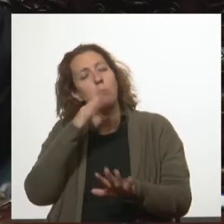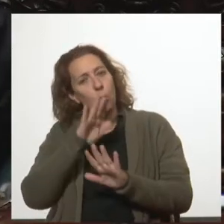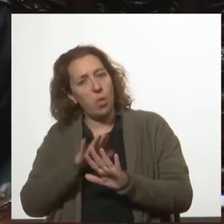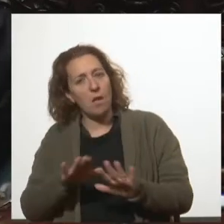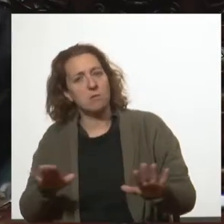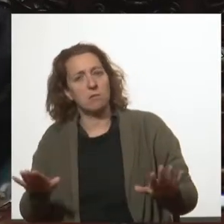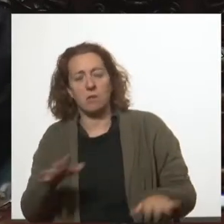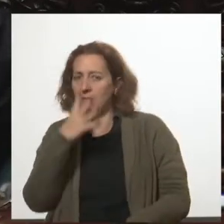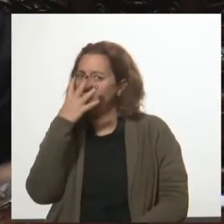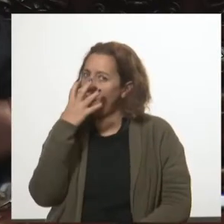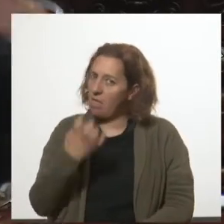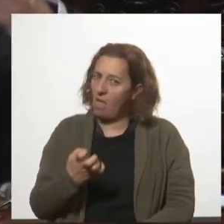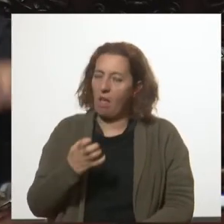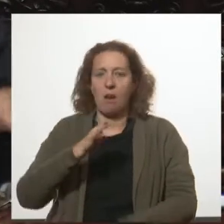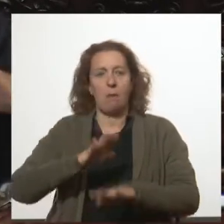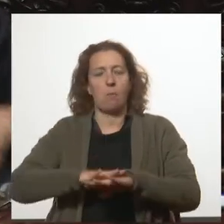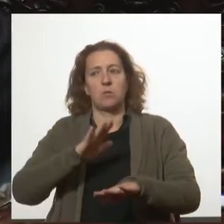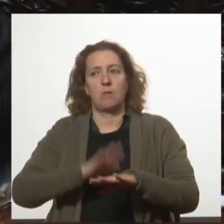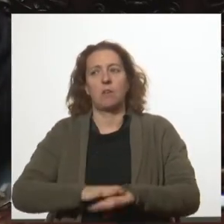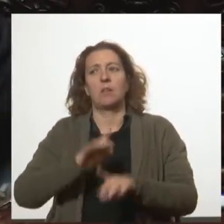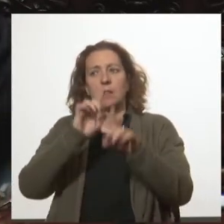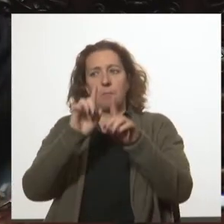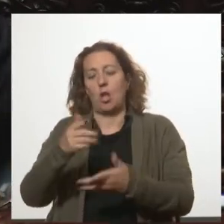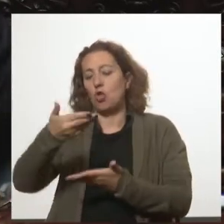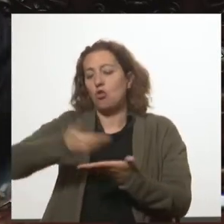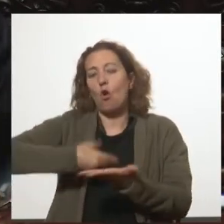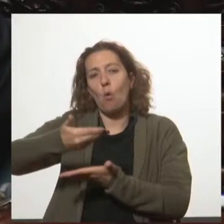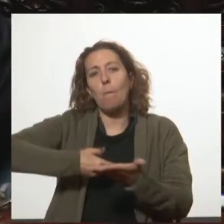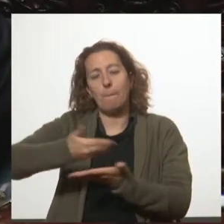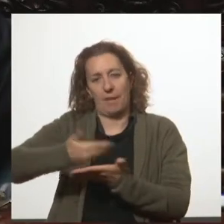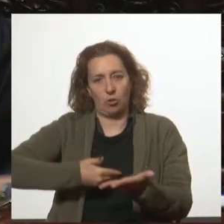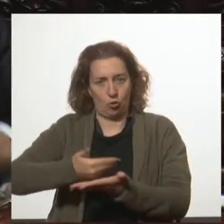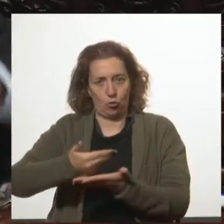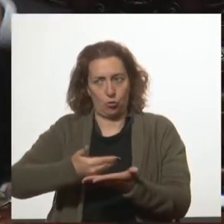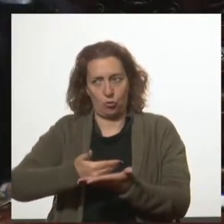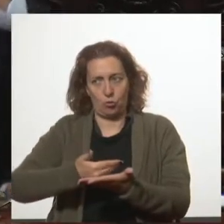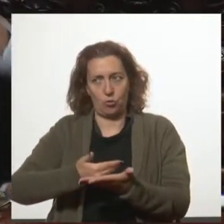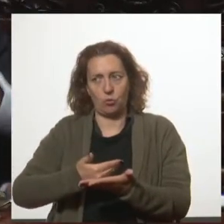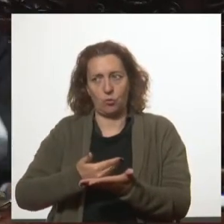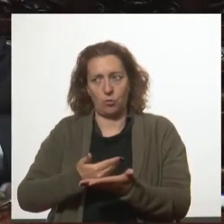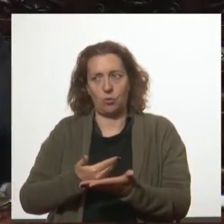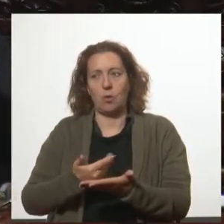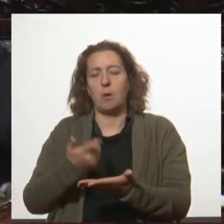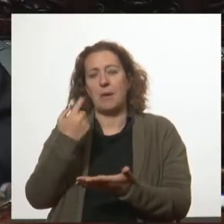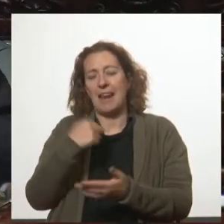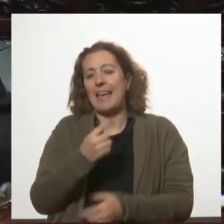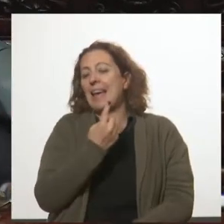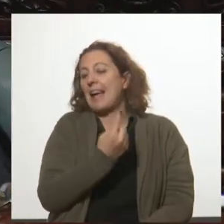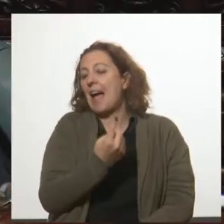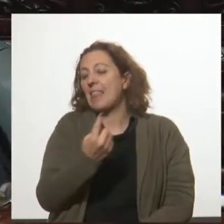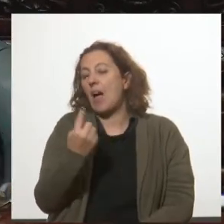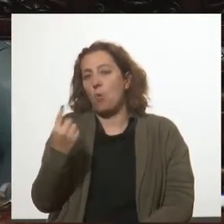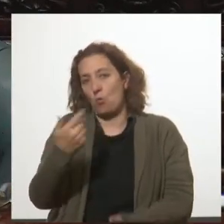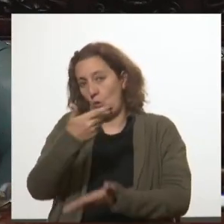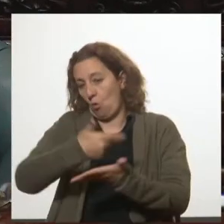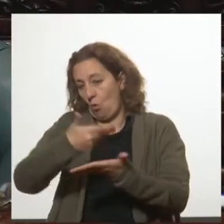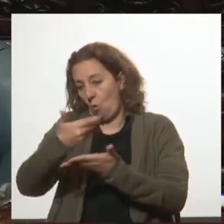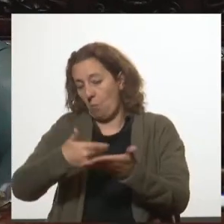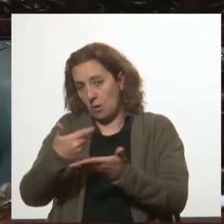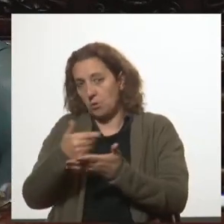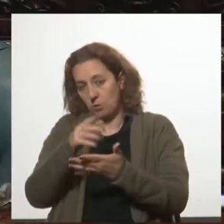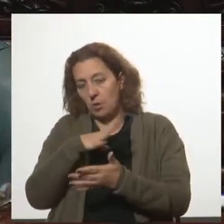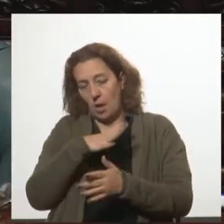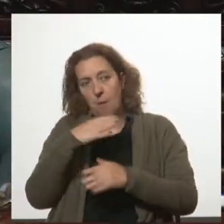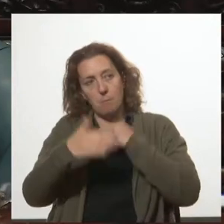con seriedad con responsabilidad y con los documentos correspondientes para que cada uno de esos documentos vaya llevando